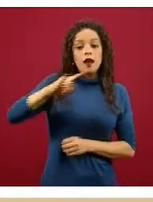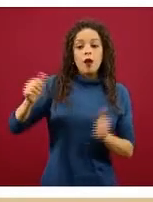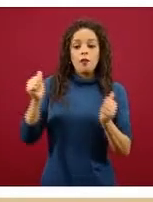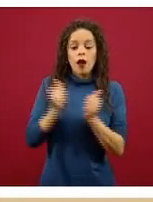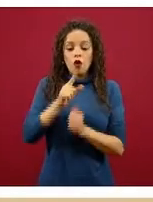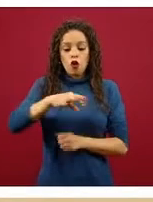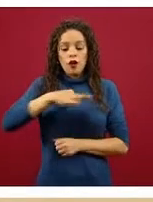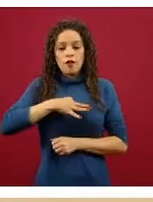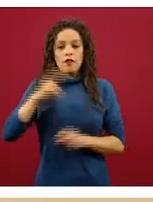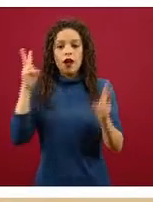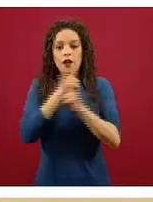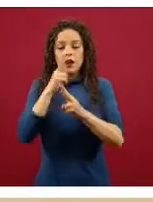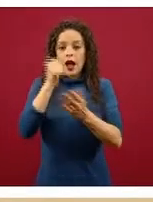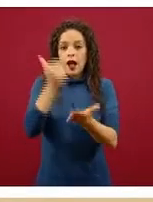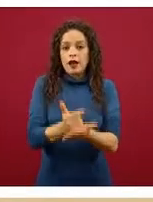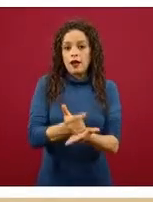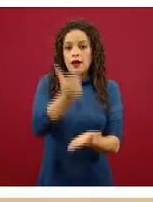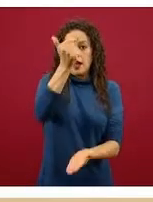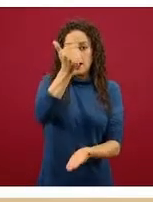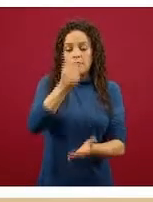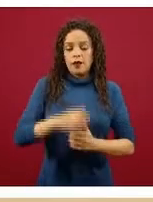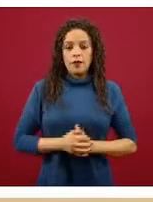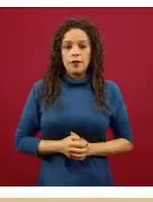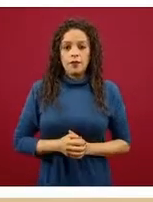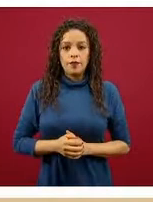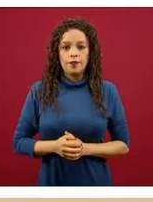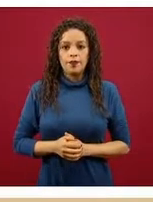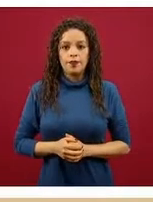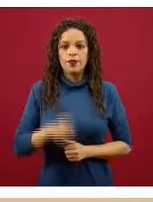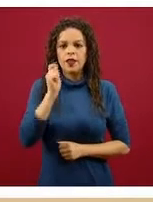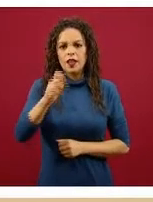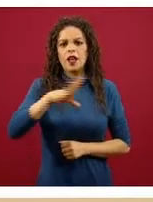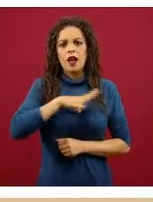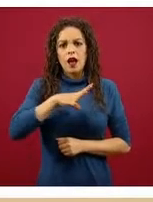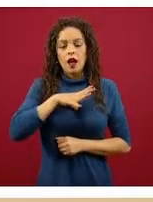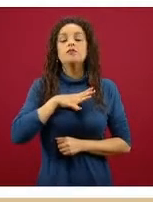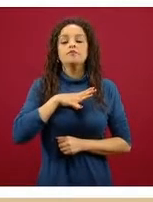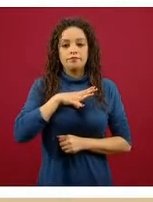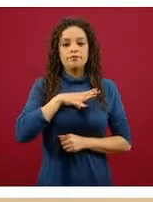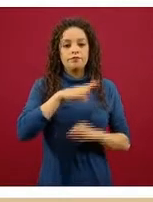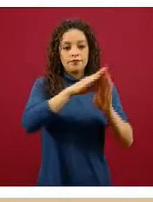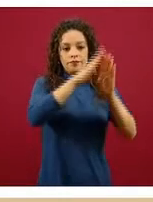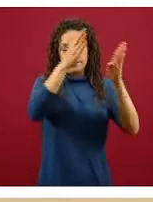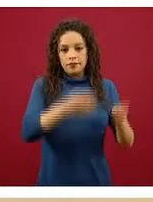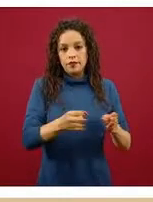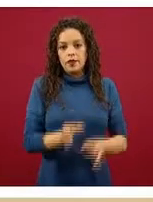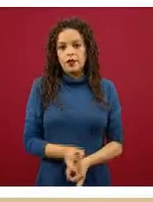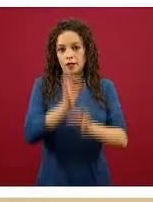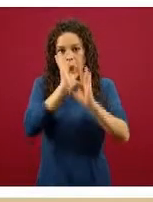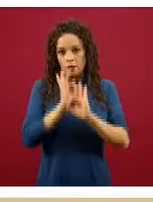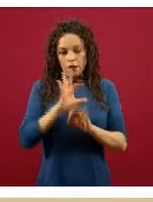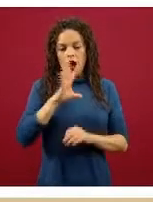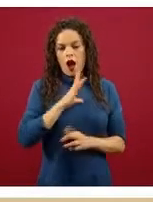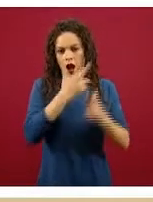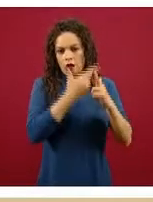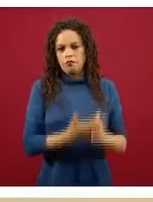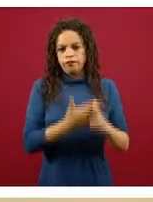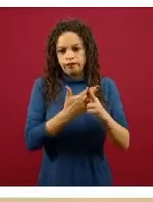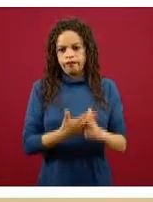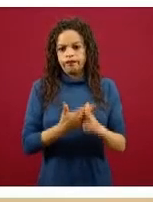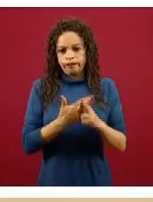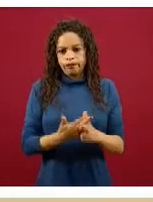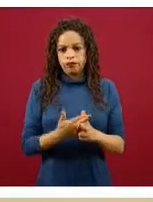infección respiratoria aguda grave que tienen un ventilador disponible en total tenemos 9 mil 125